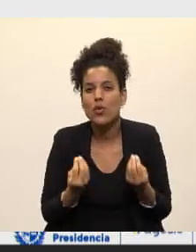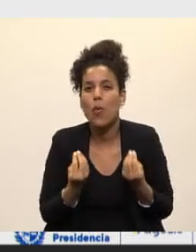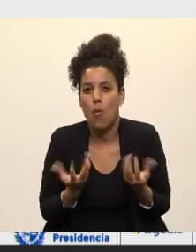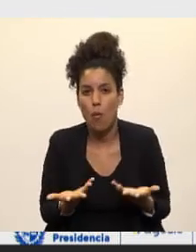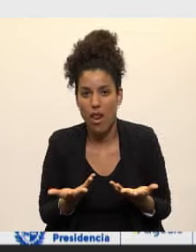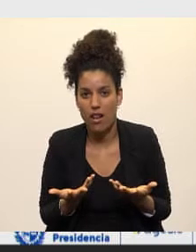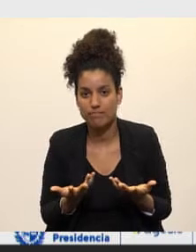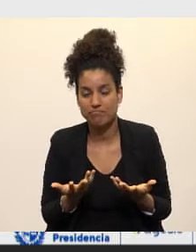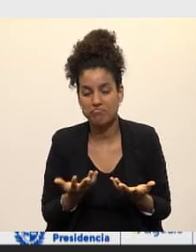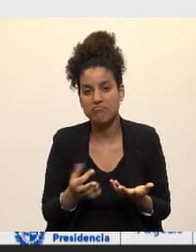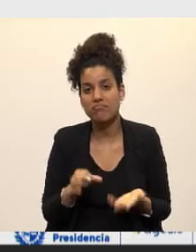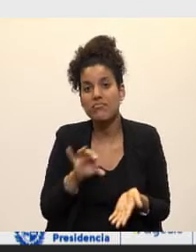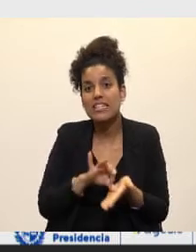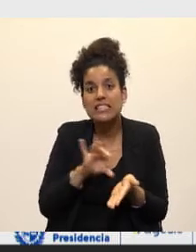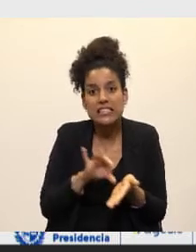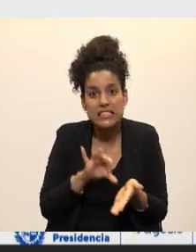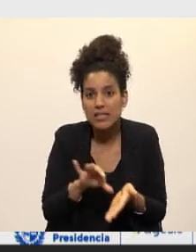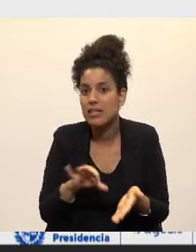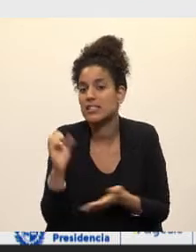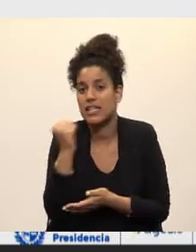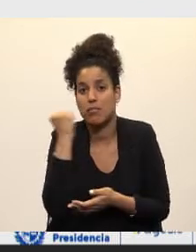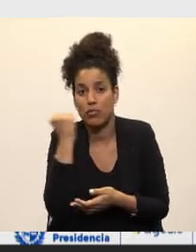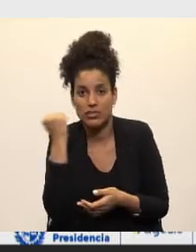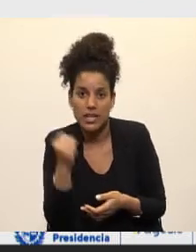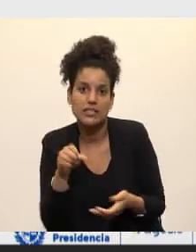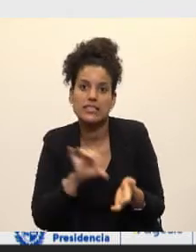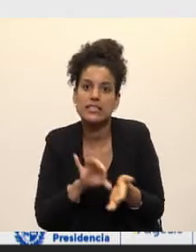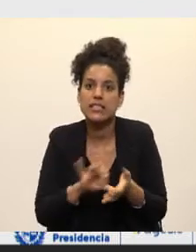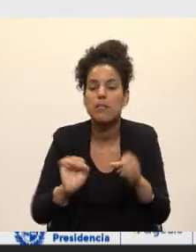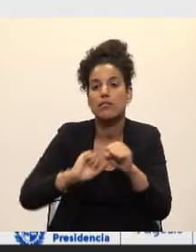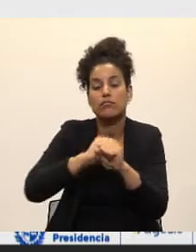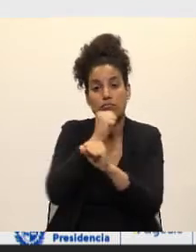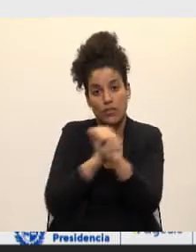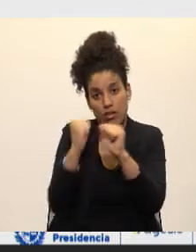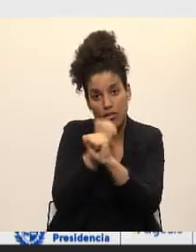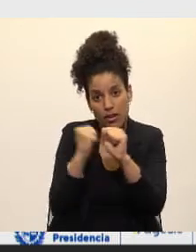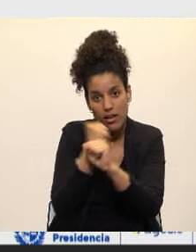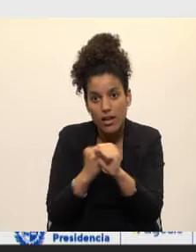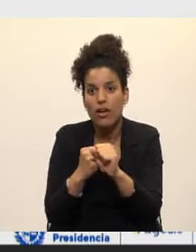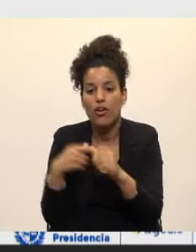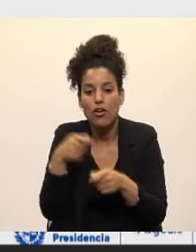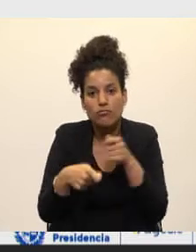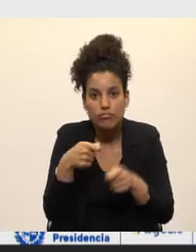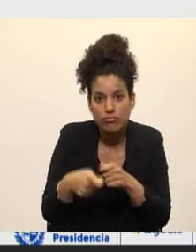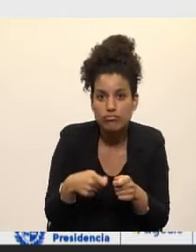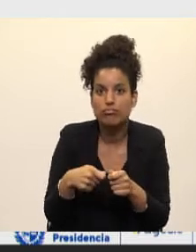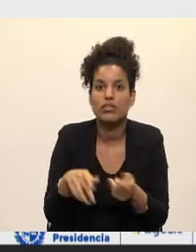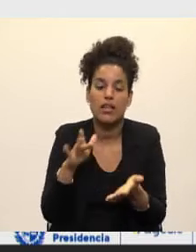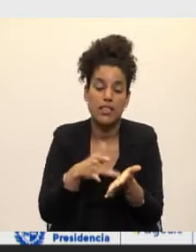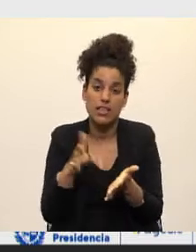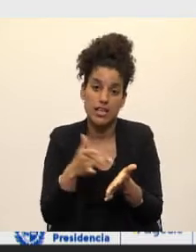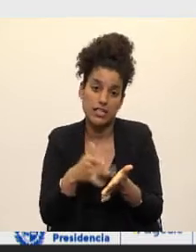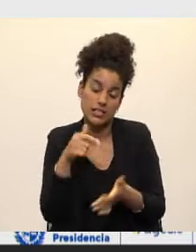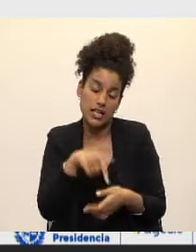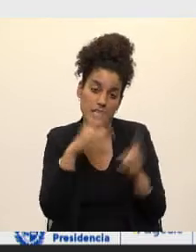en sistemas de alta dotación tecnológica, con inmersión y con inclusión digital. Esto creo